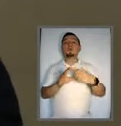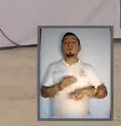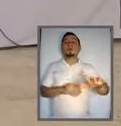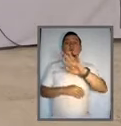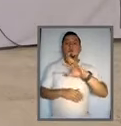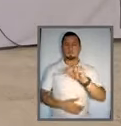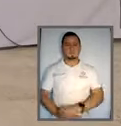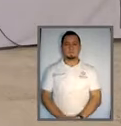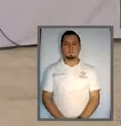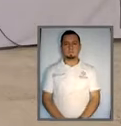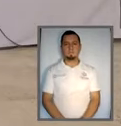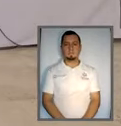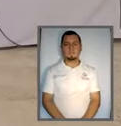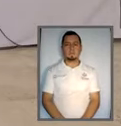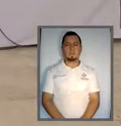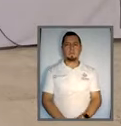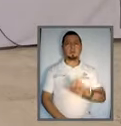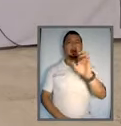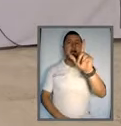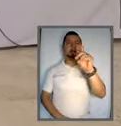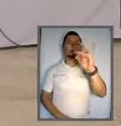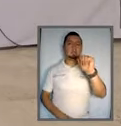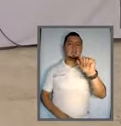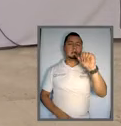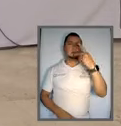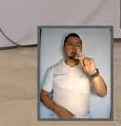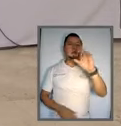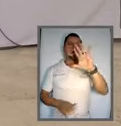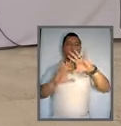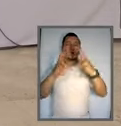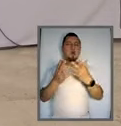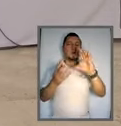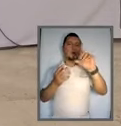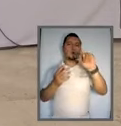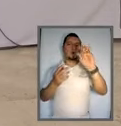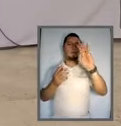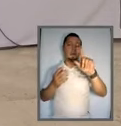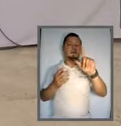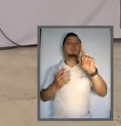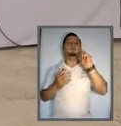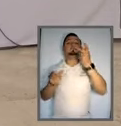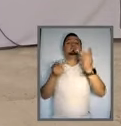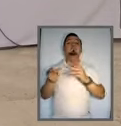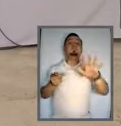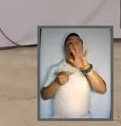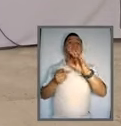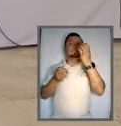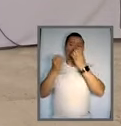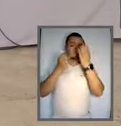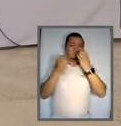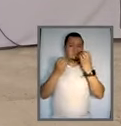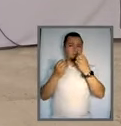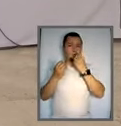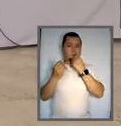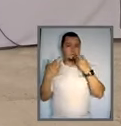en Jalisco. Leticia Arana, corresponsal de Prensa Global, pregunta cómo se evaluará el desempeño de los docentes durante